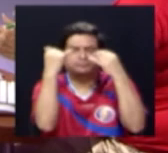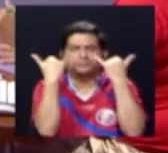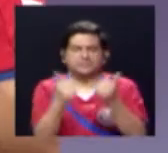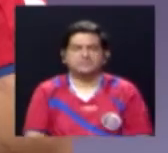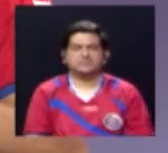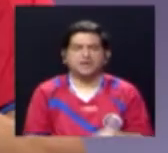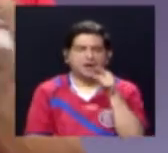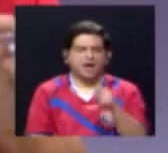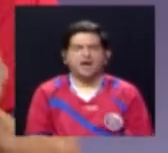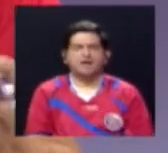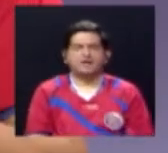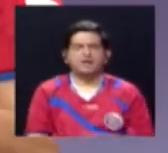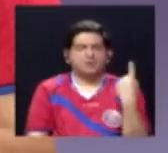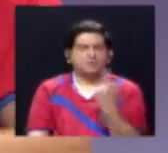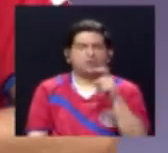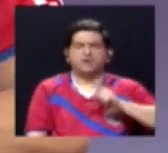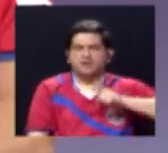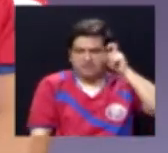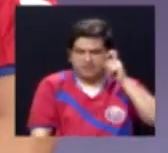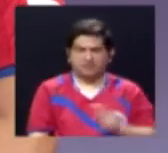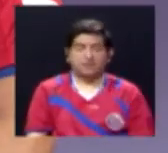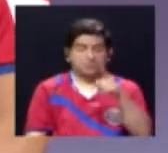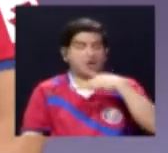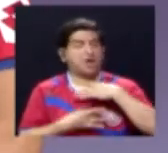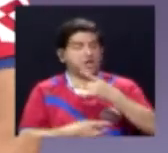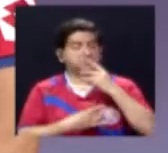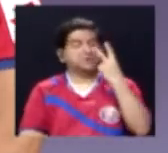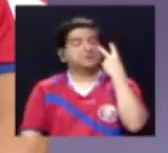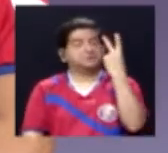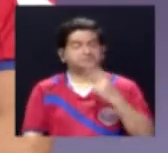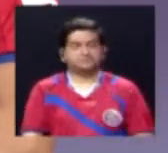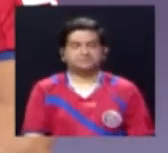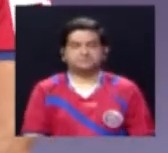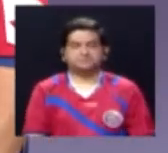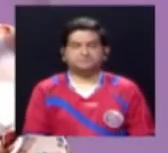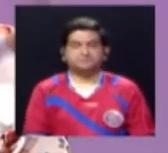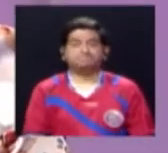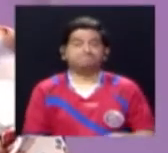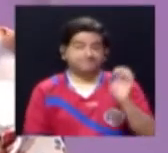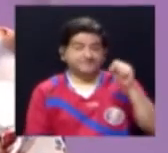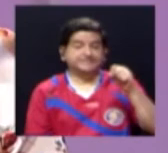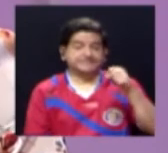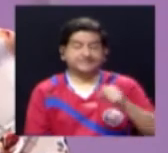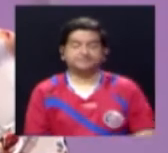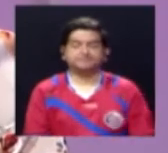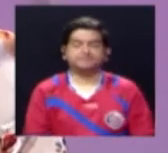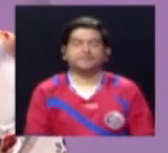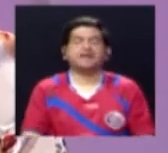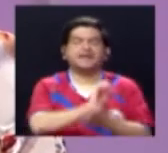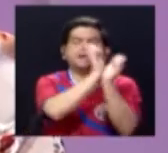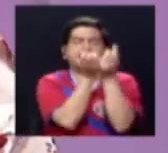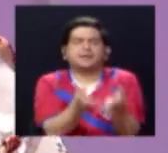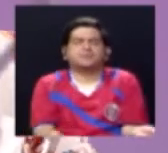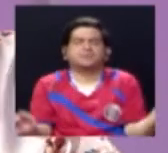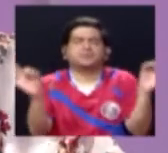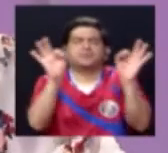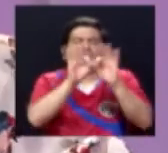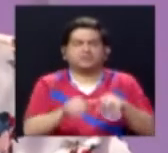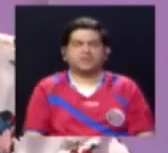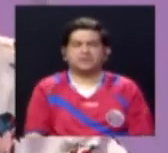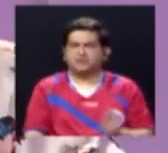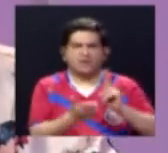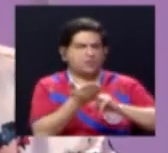desagregada por sexo como se pide etcétera eso sería interesante ver si si se va logrando de mejor manera verdad y un cambio importante es que no se